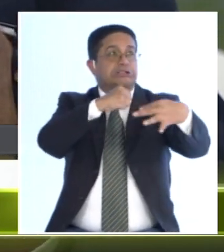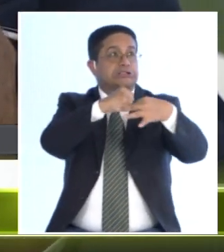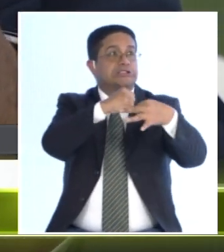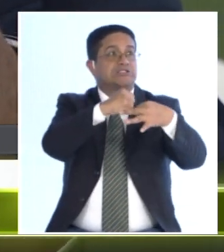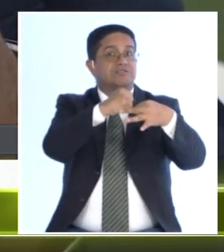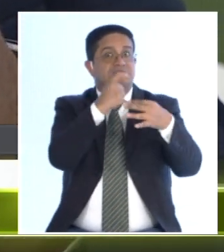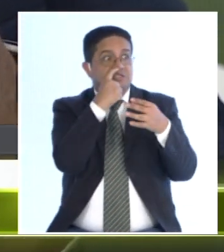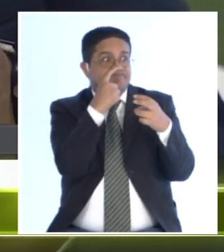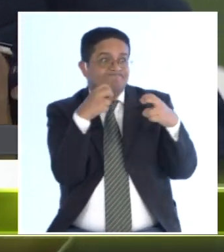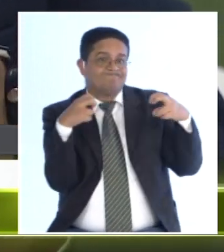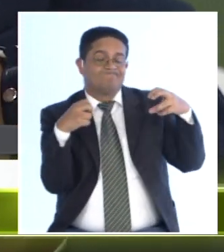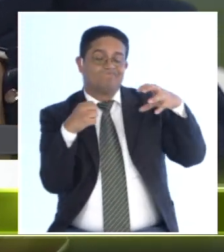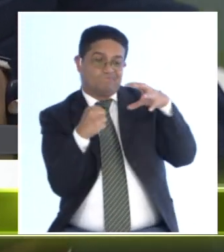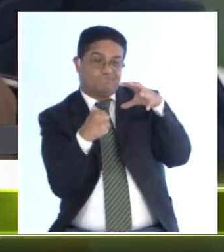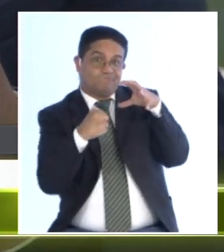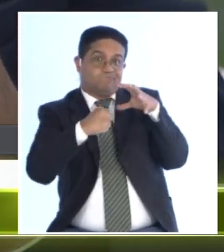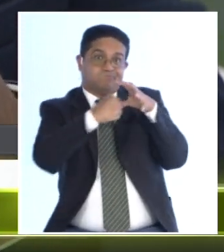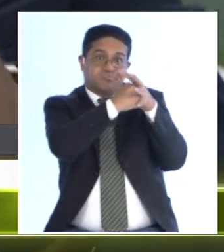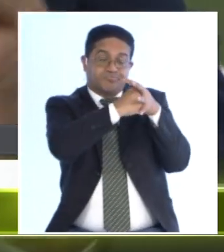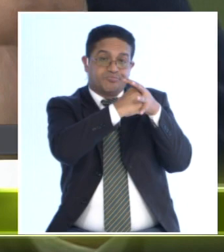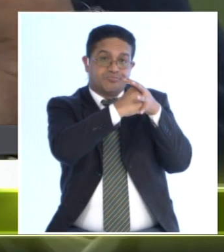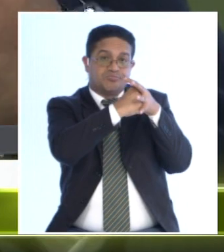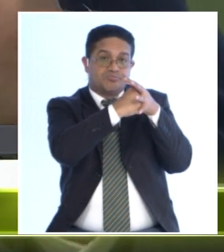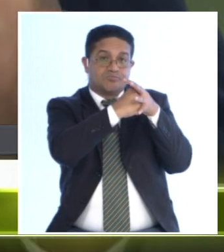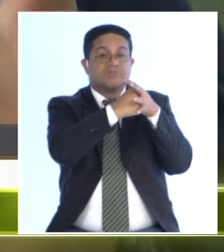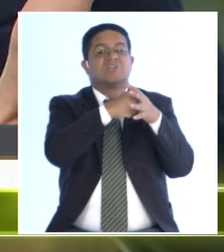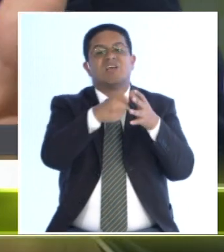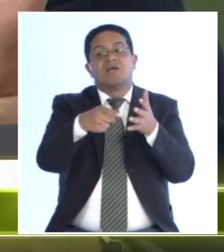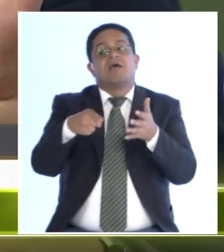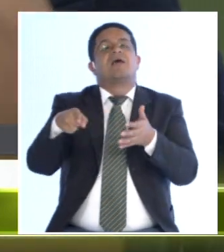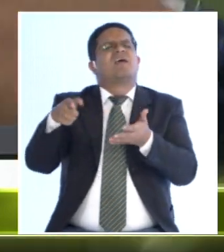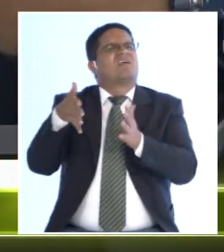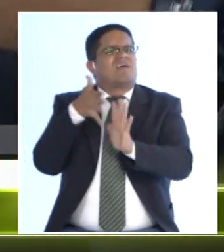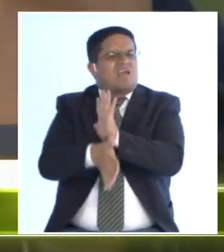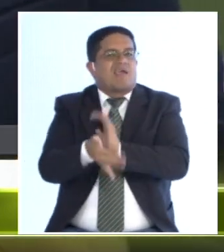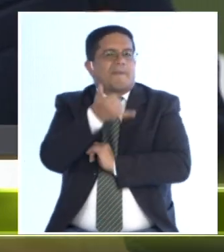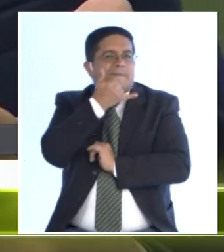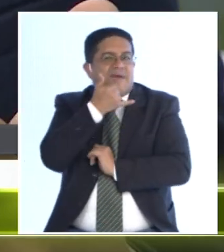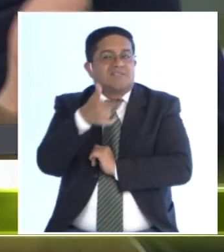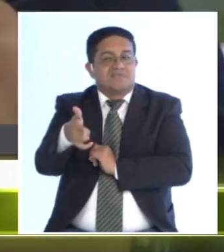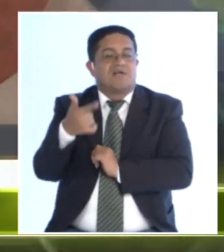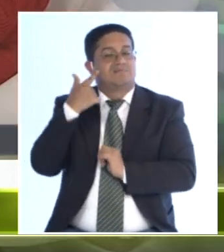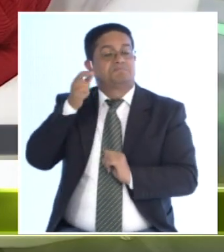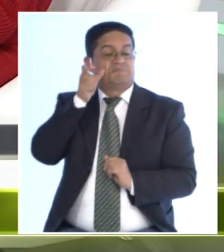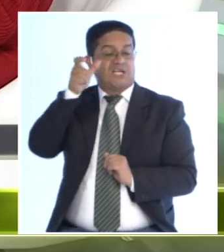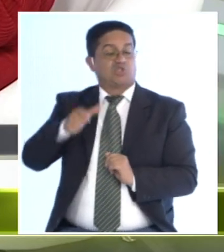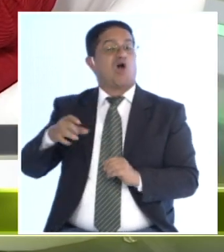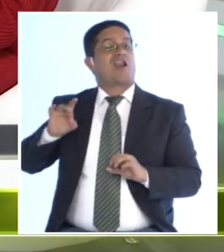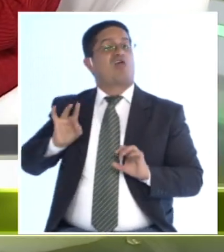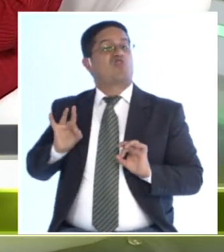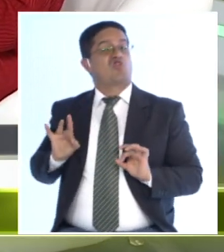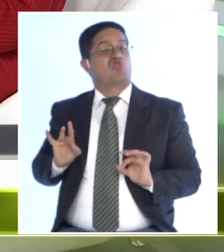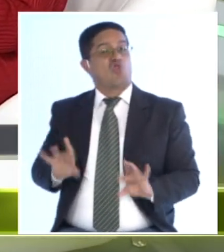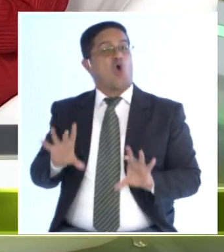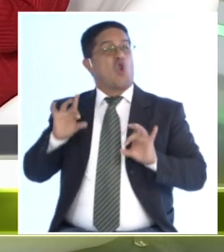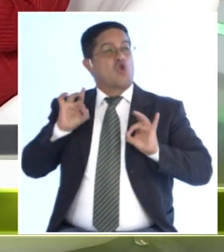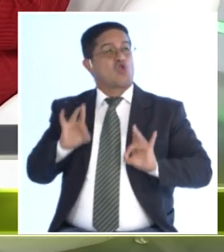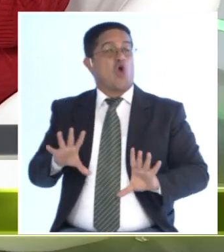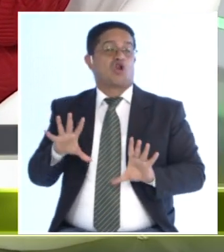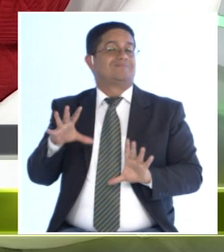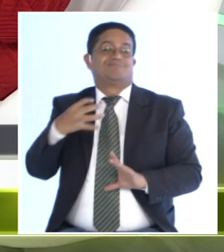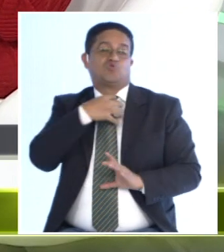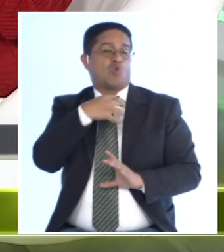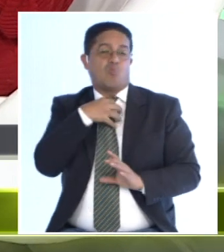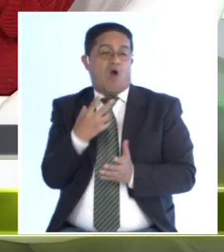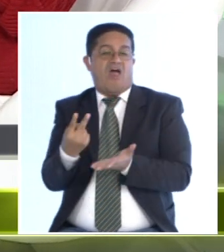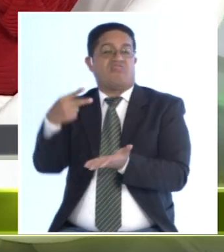chocar contra el acetábulo. Al chocar eso, por supuesto que va a producir mucho dolor, mucha limitación. Son pacientes que, Claro, de aunque caminar. no es lo